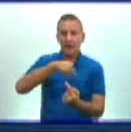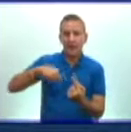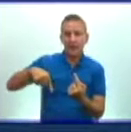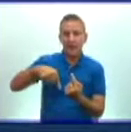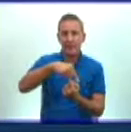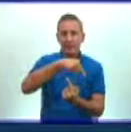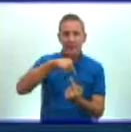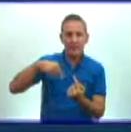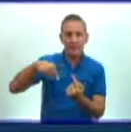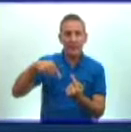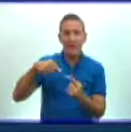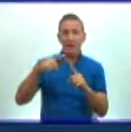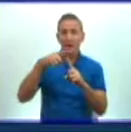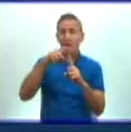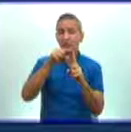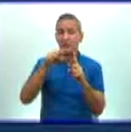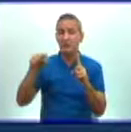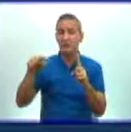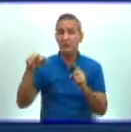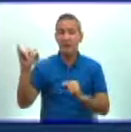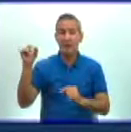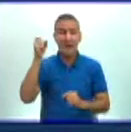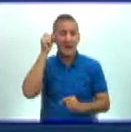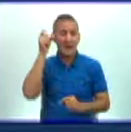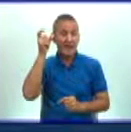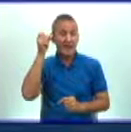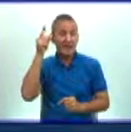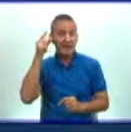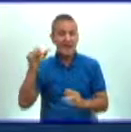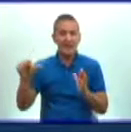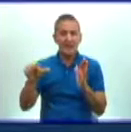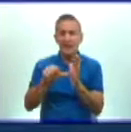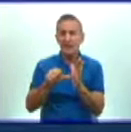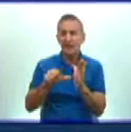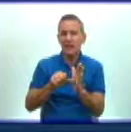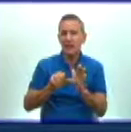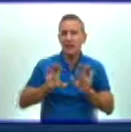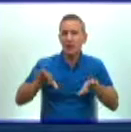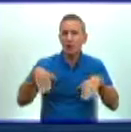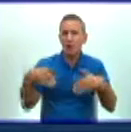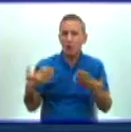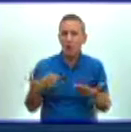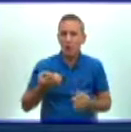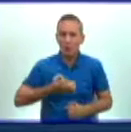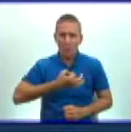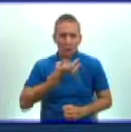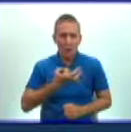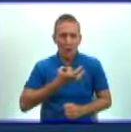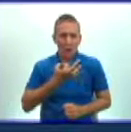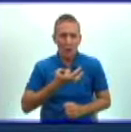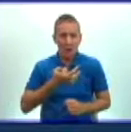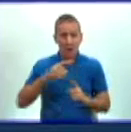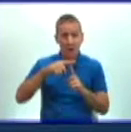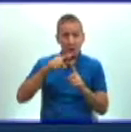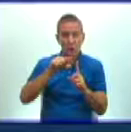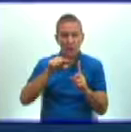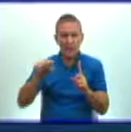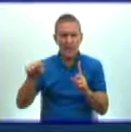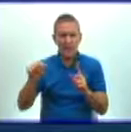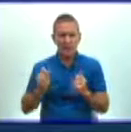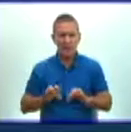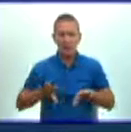central, pero ¿cómo yo digo y expreso la temática que voy a abordar? ¿Cómo